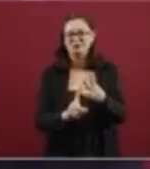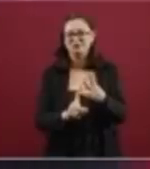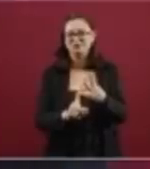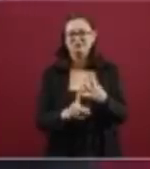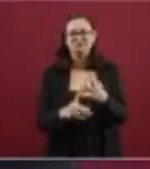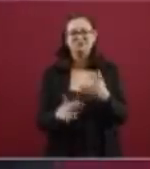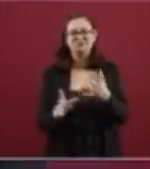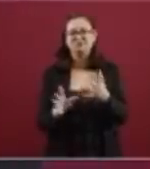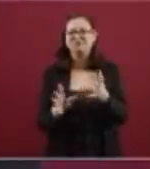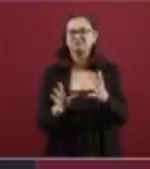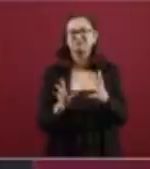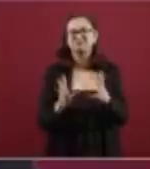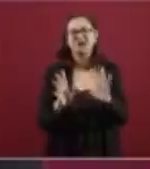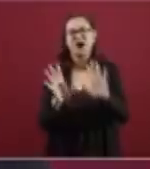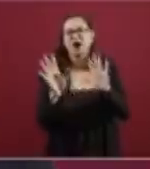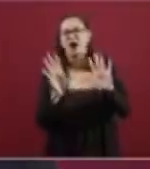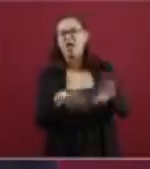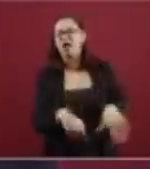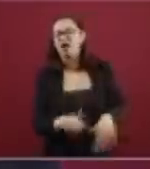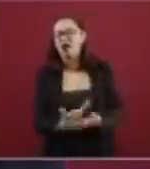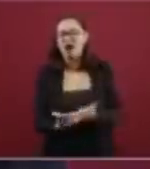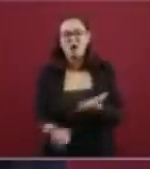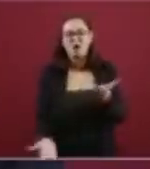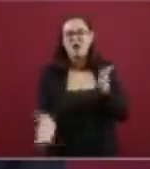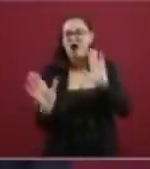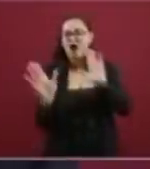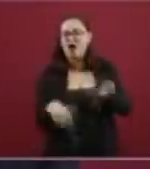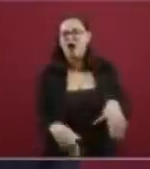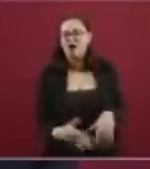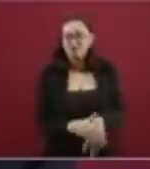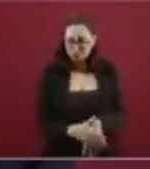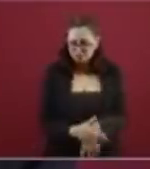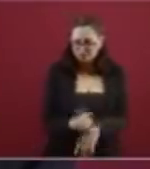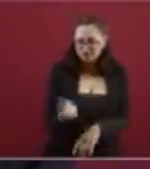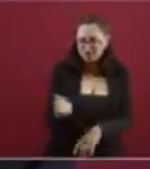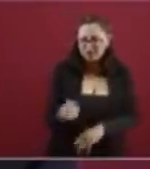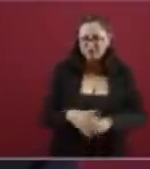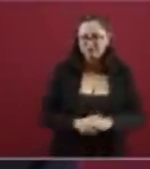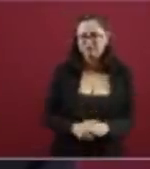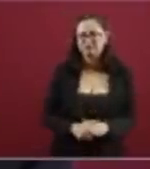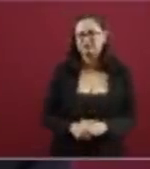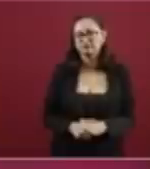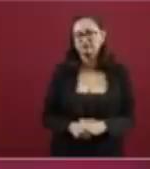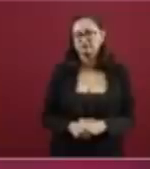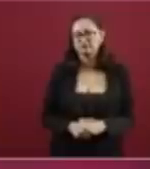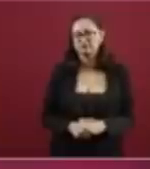Son otras carreras. ¿Por qué? Porque se le dio